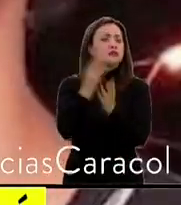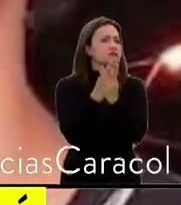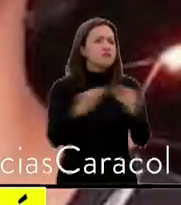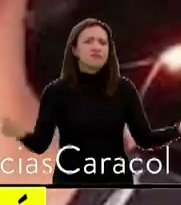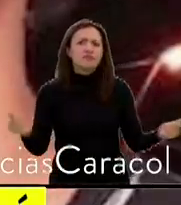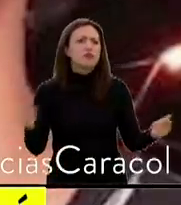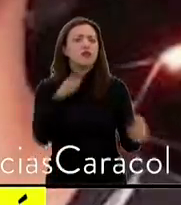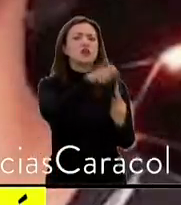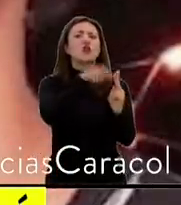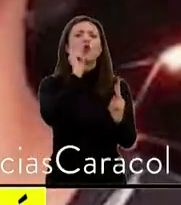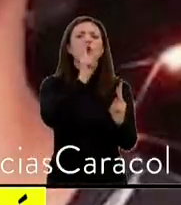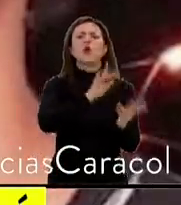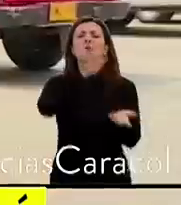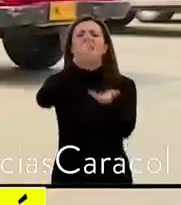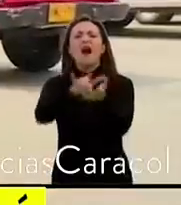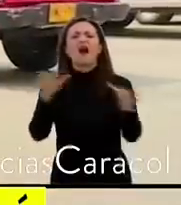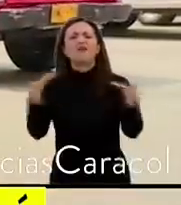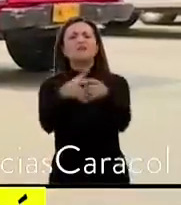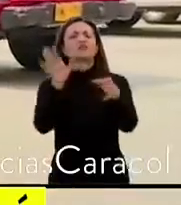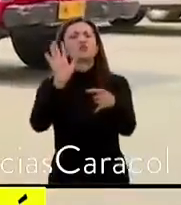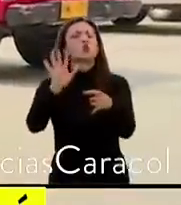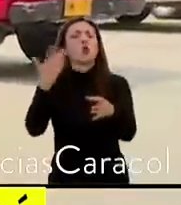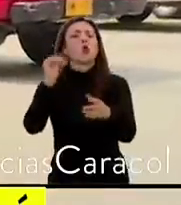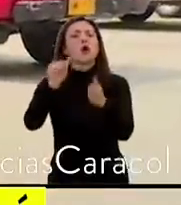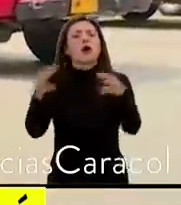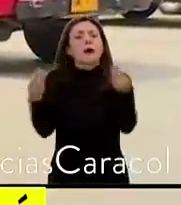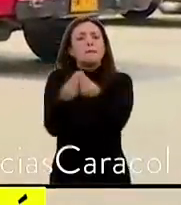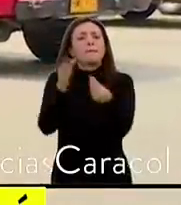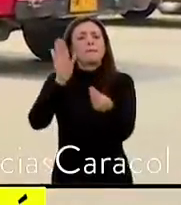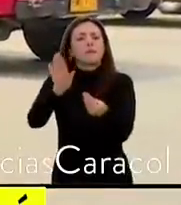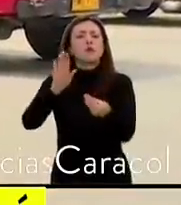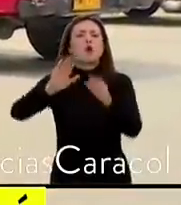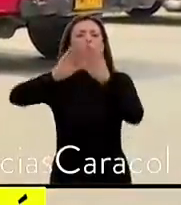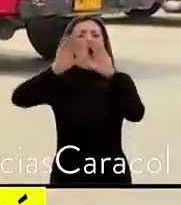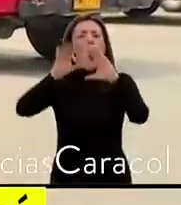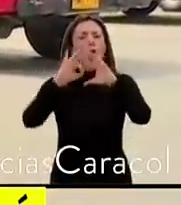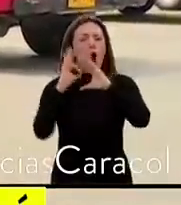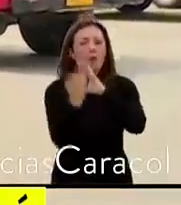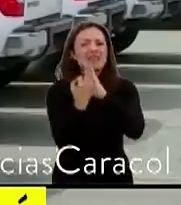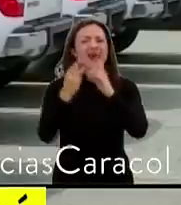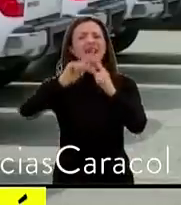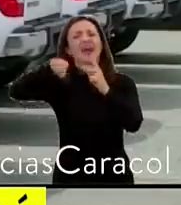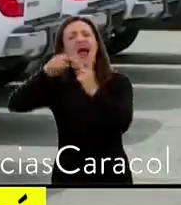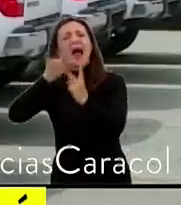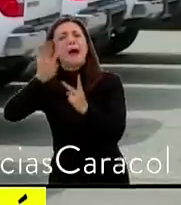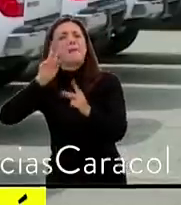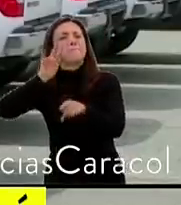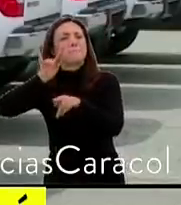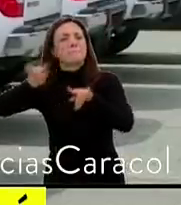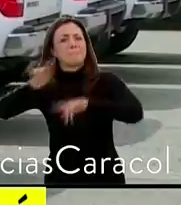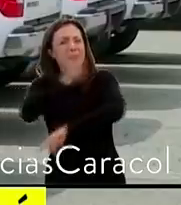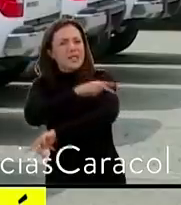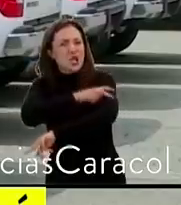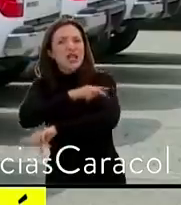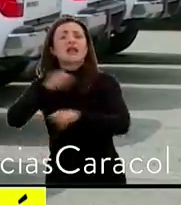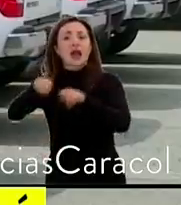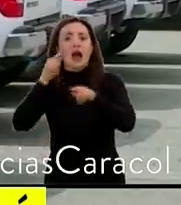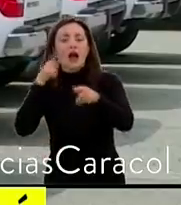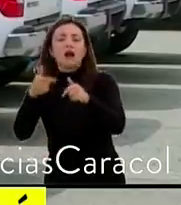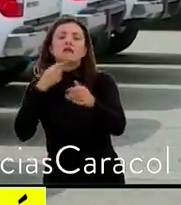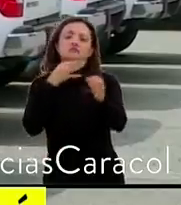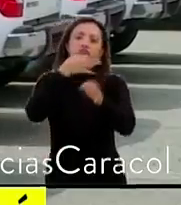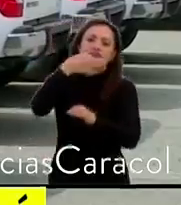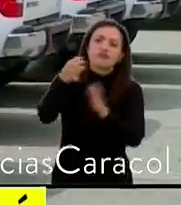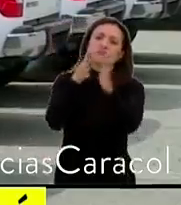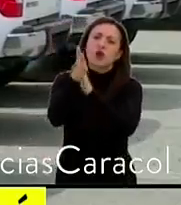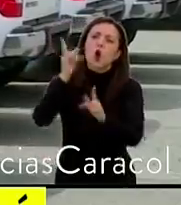jóvenes sostuvieran una reunión con la personería y comisaría de familia del municipio, en la que retiraron las denuncias por intimidaciones en su contra.